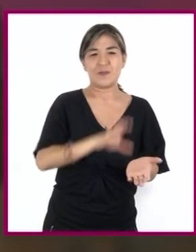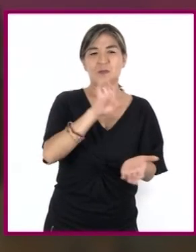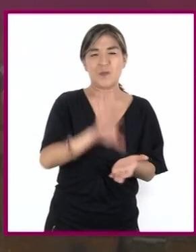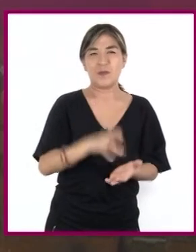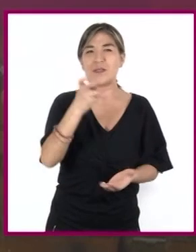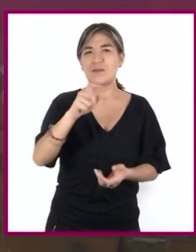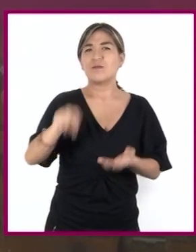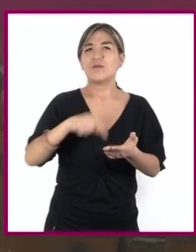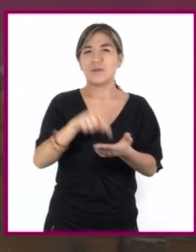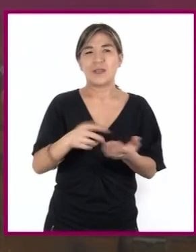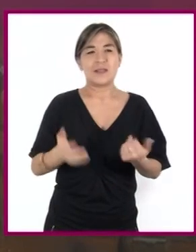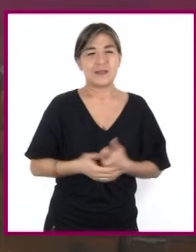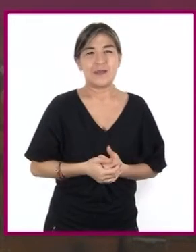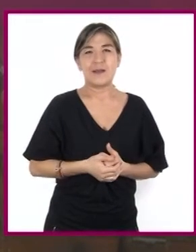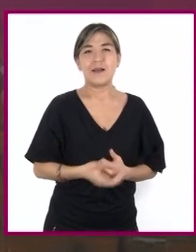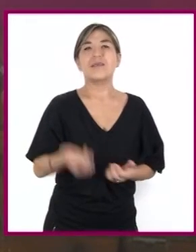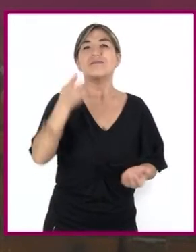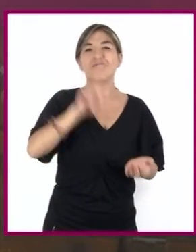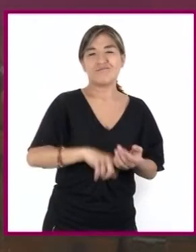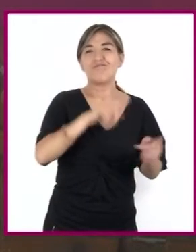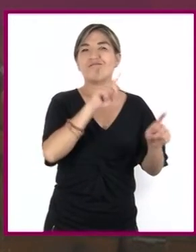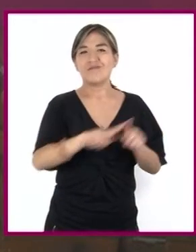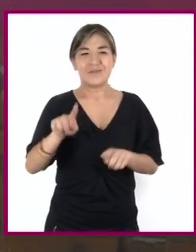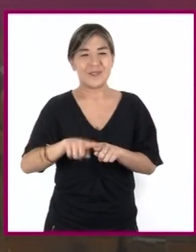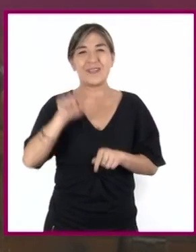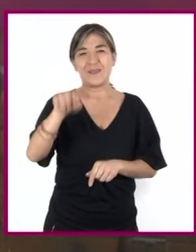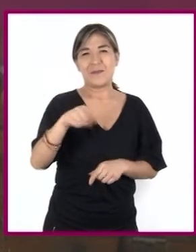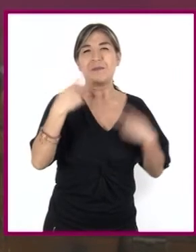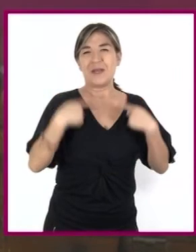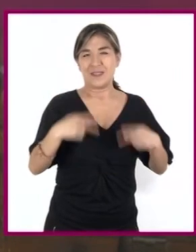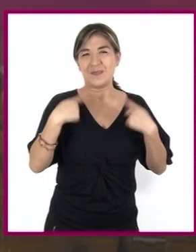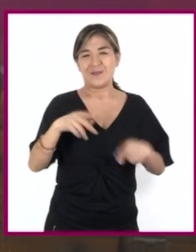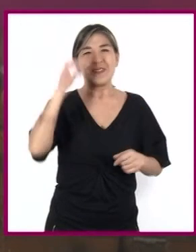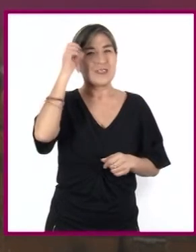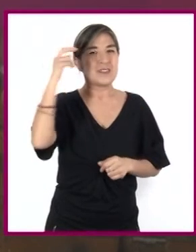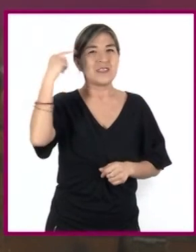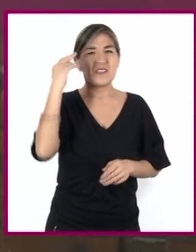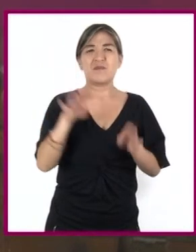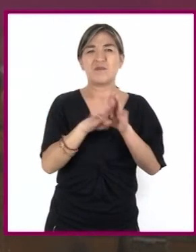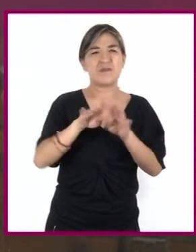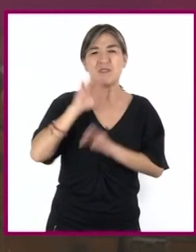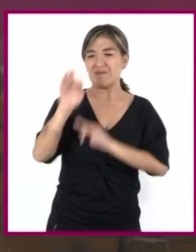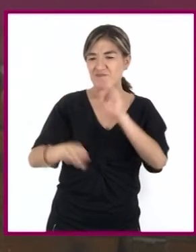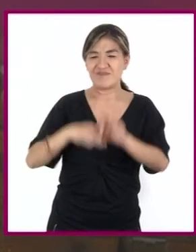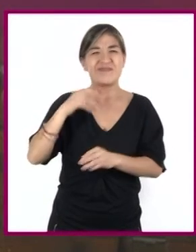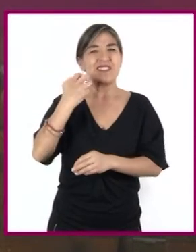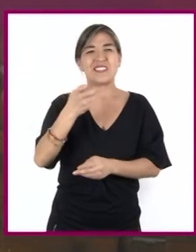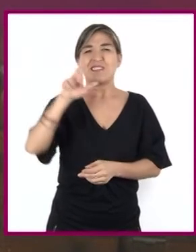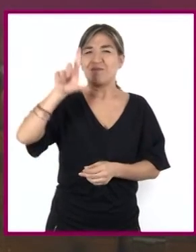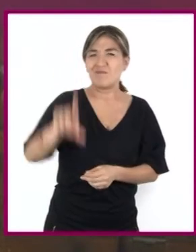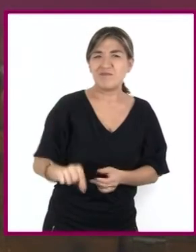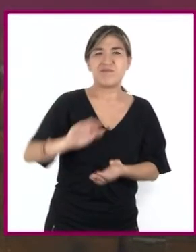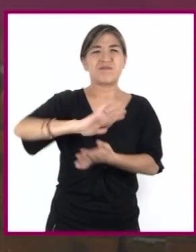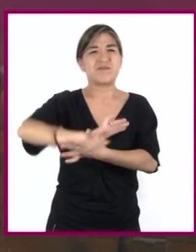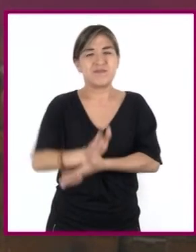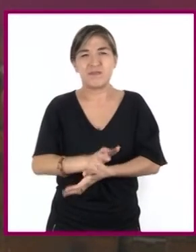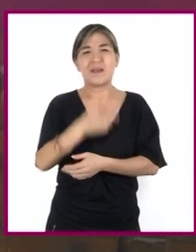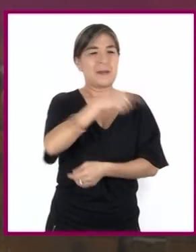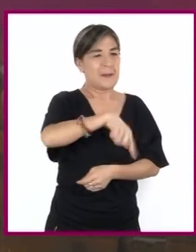continentes? Gran parte de la población nativa sufrió tratos denigrantes por parte de los